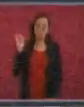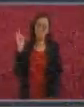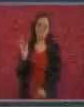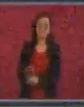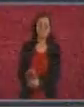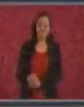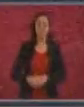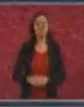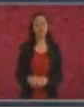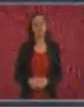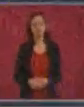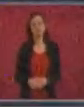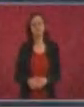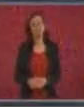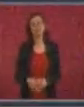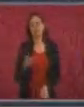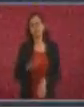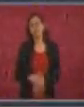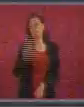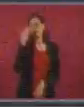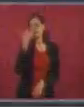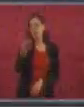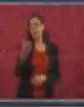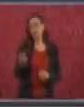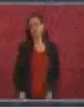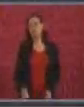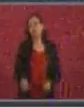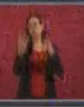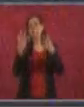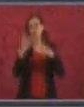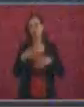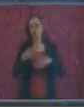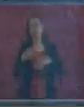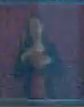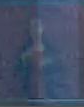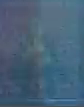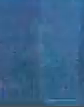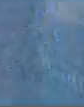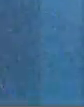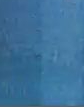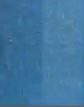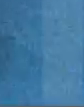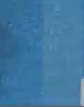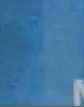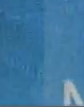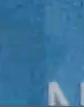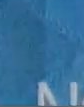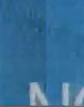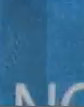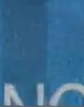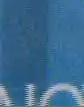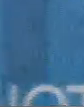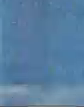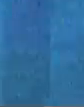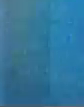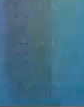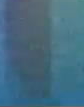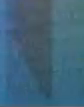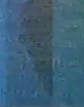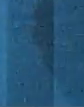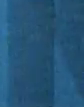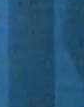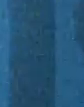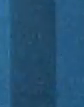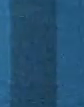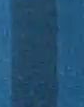promoción política, le da resultado. Ahí está. Incluso hasta para lograr el hit político que mencionaba el maestro Felipe Martínez Chávez. Por lo pronto nos vamos a la pausa y regresamos